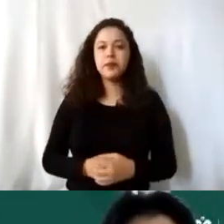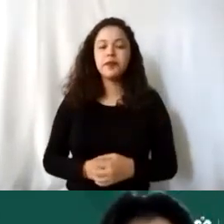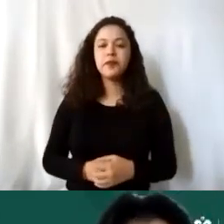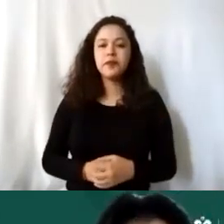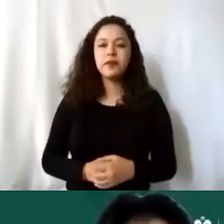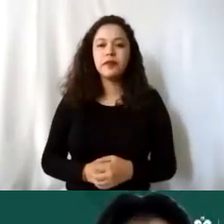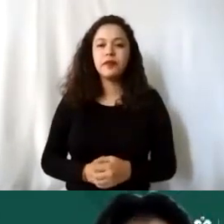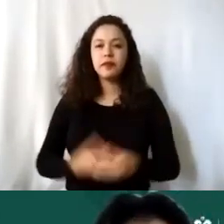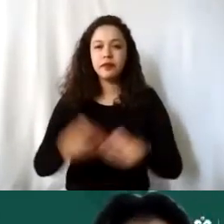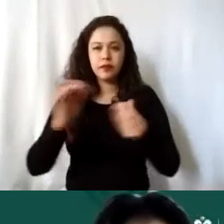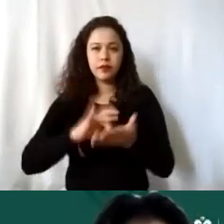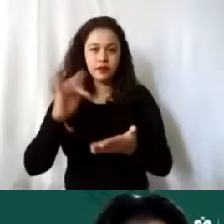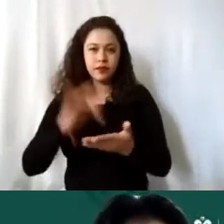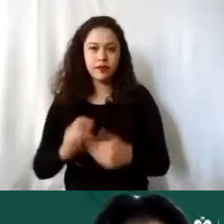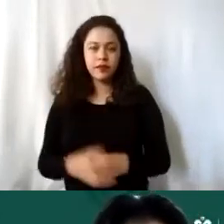Muchas gracias.